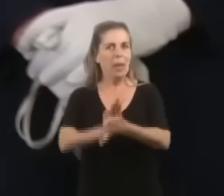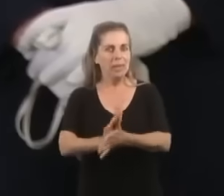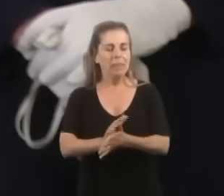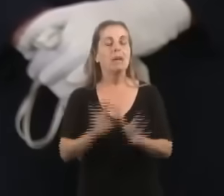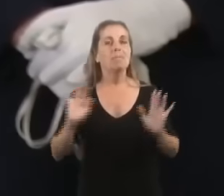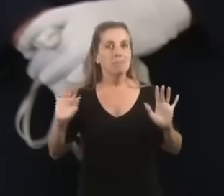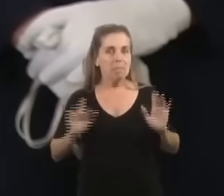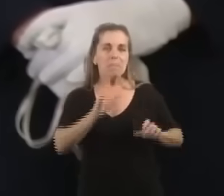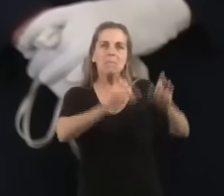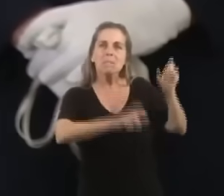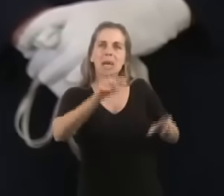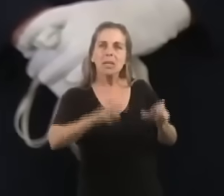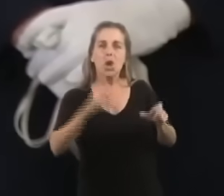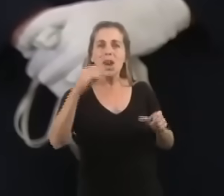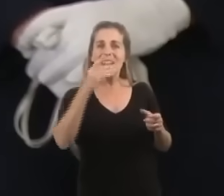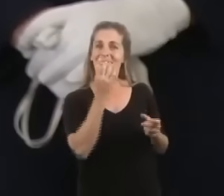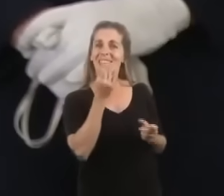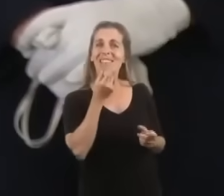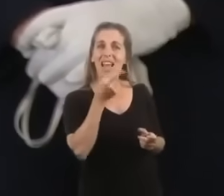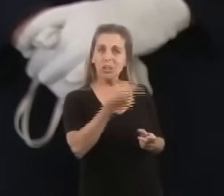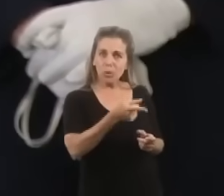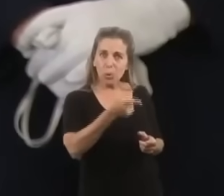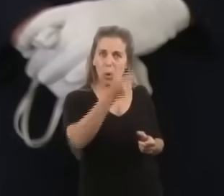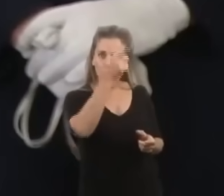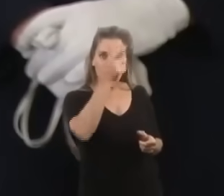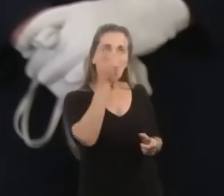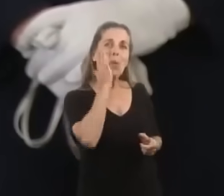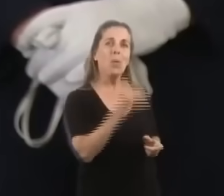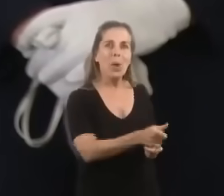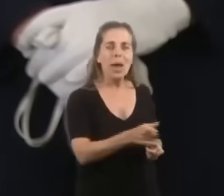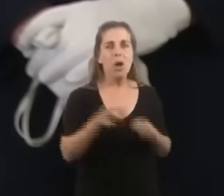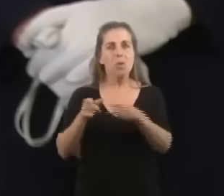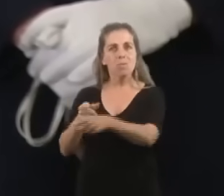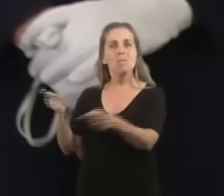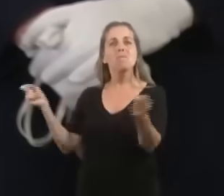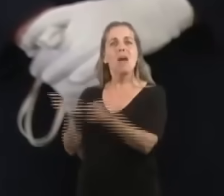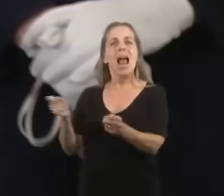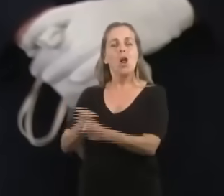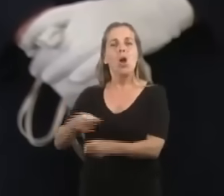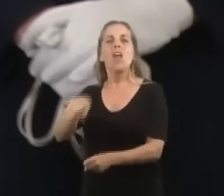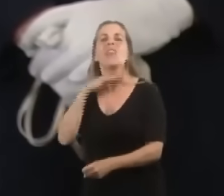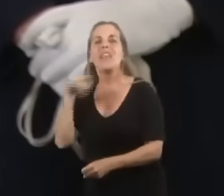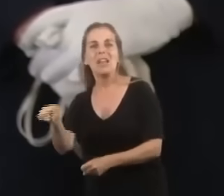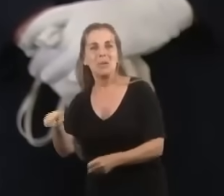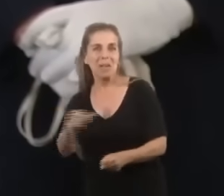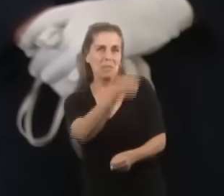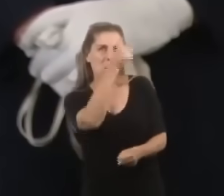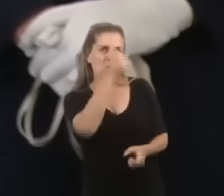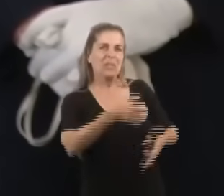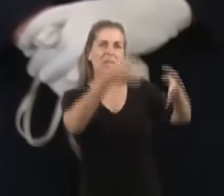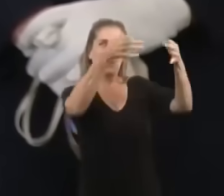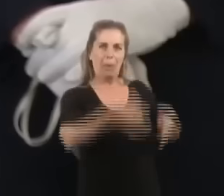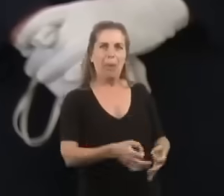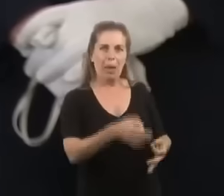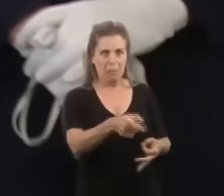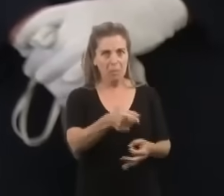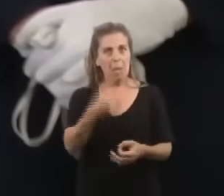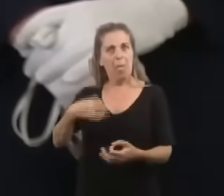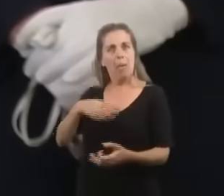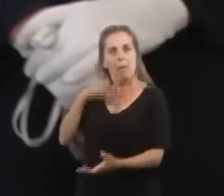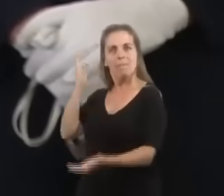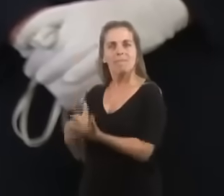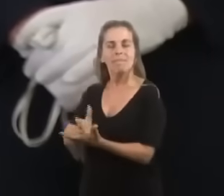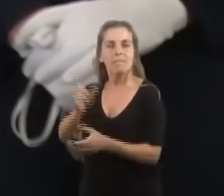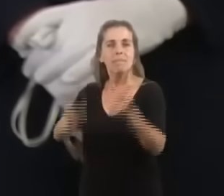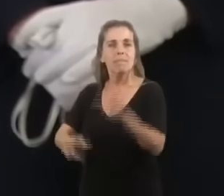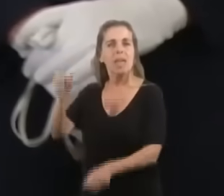azul los malos son los delincuentes Dicho de otro modo el estado tiene que proteger a las víctimas y castigar a los victimarios no